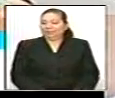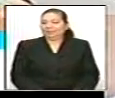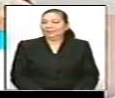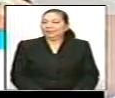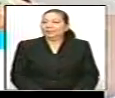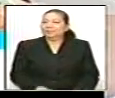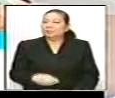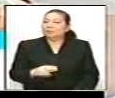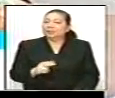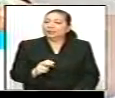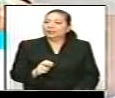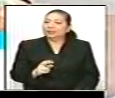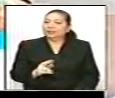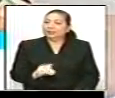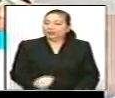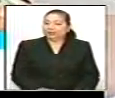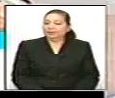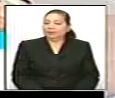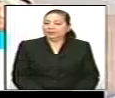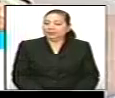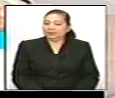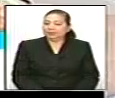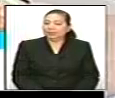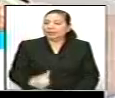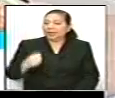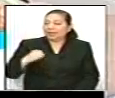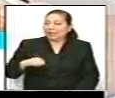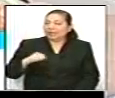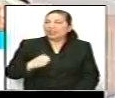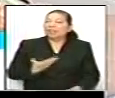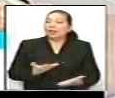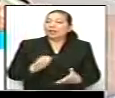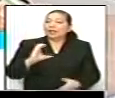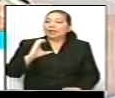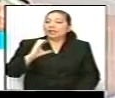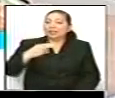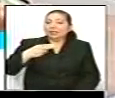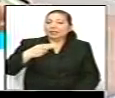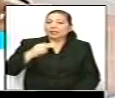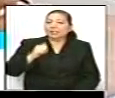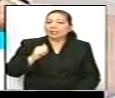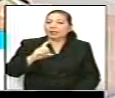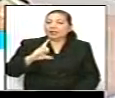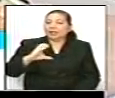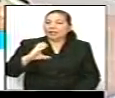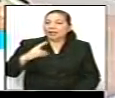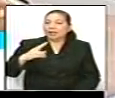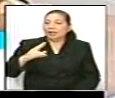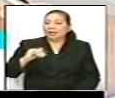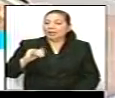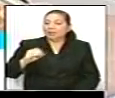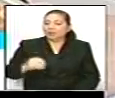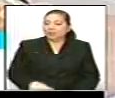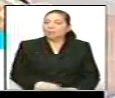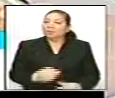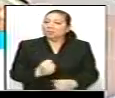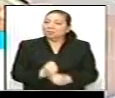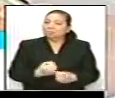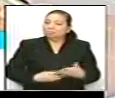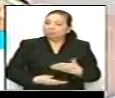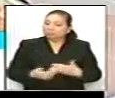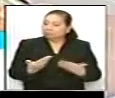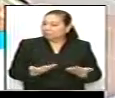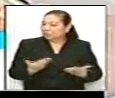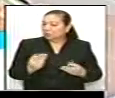Este, encabezada por el alcalde de Chaclacayo. Ya se han venido realizando talleres, trabajos, y en